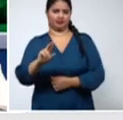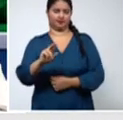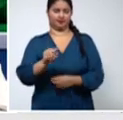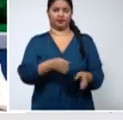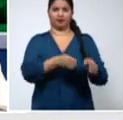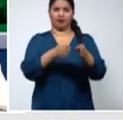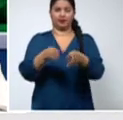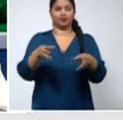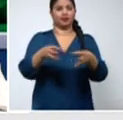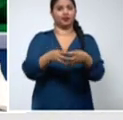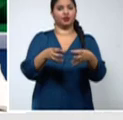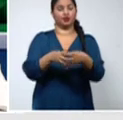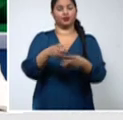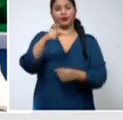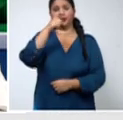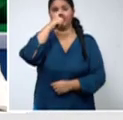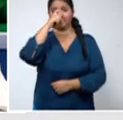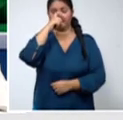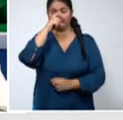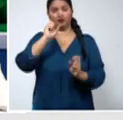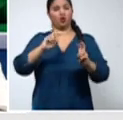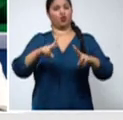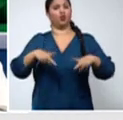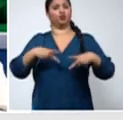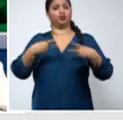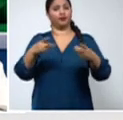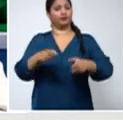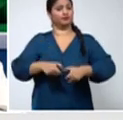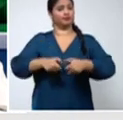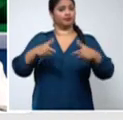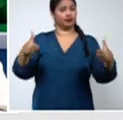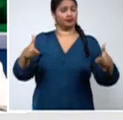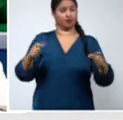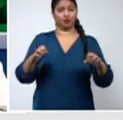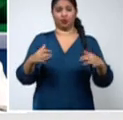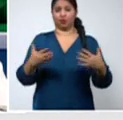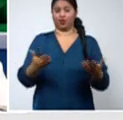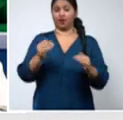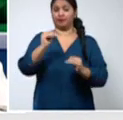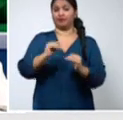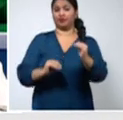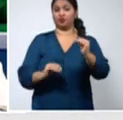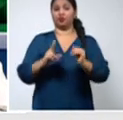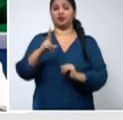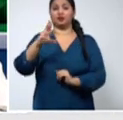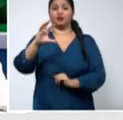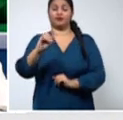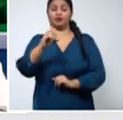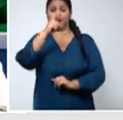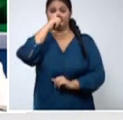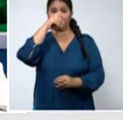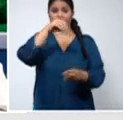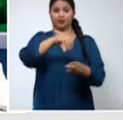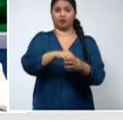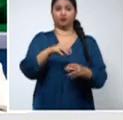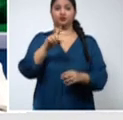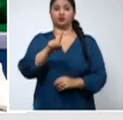edades, nuevamente una cifra muy elevada de menores de 20 años,